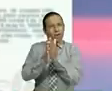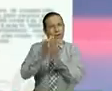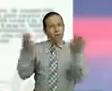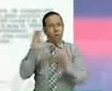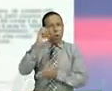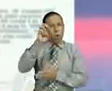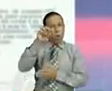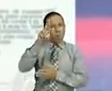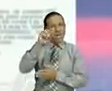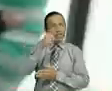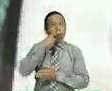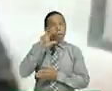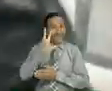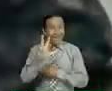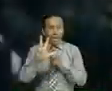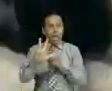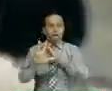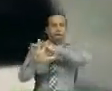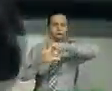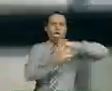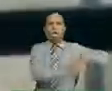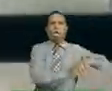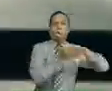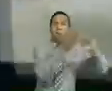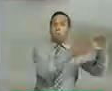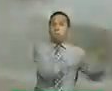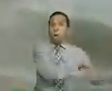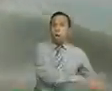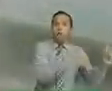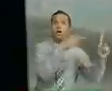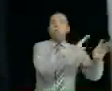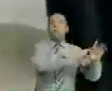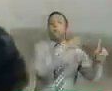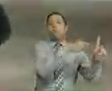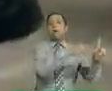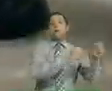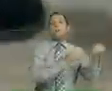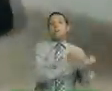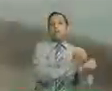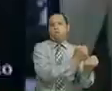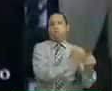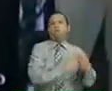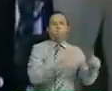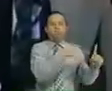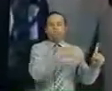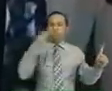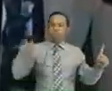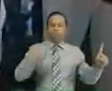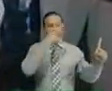explosivos en San Lorenzo. El ecuatoriano cuenta con prisión preventiva por delincuencia organizada.